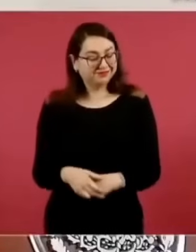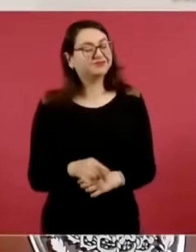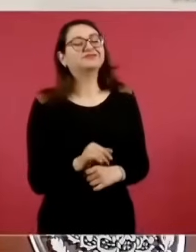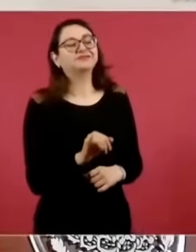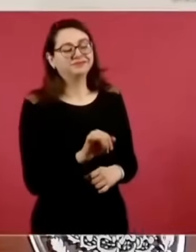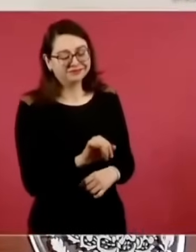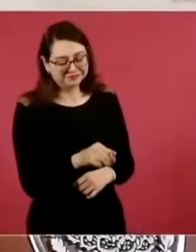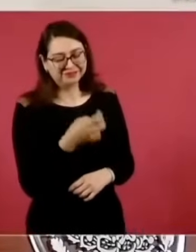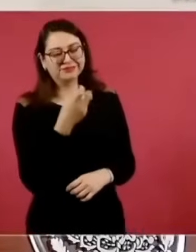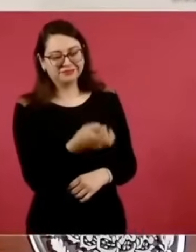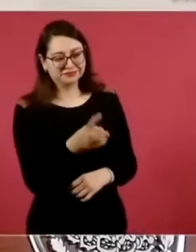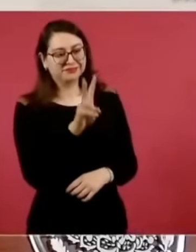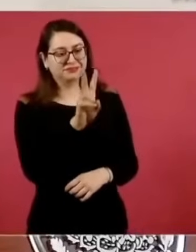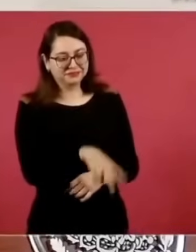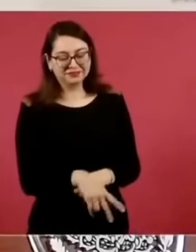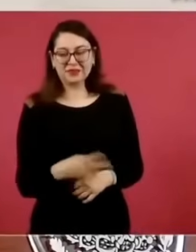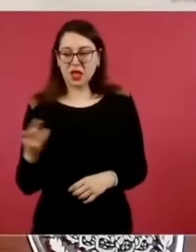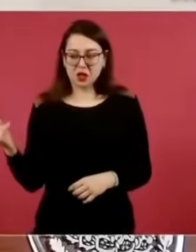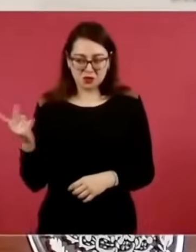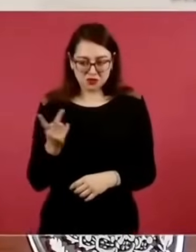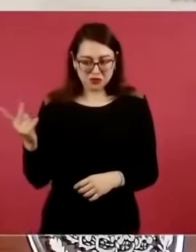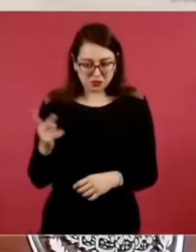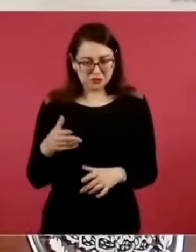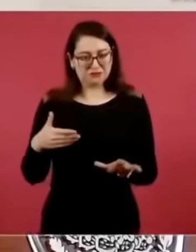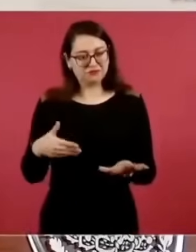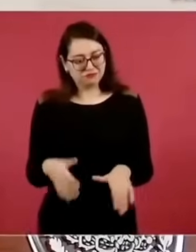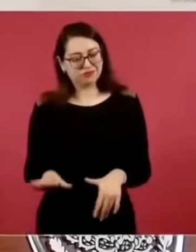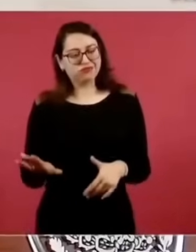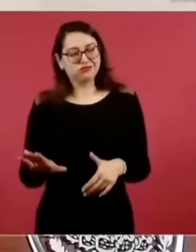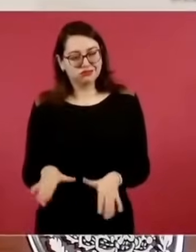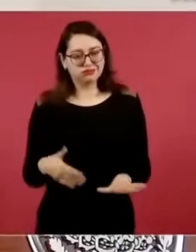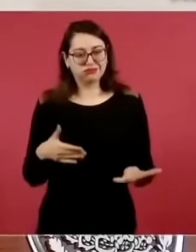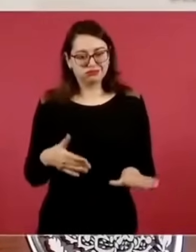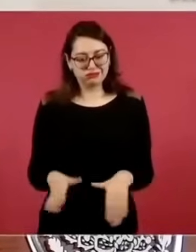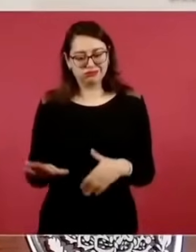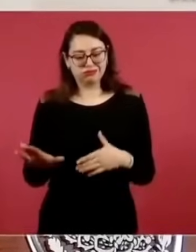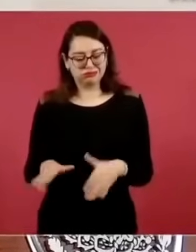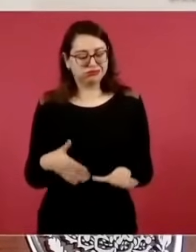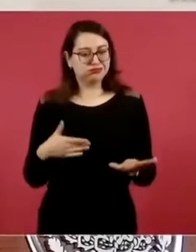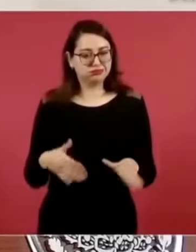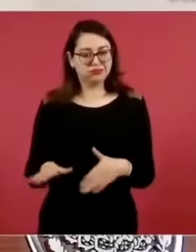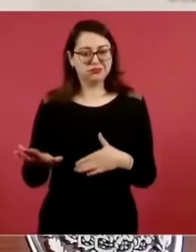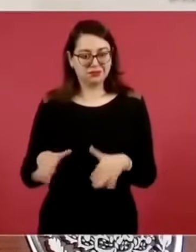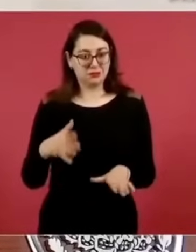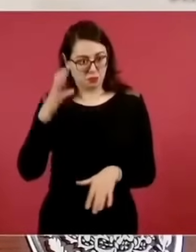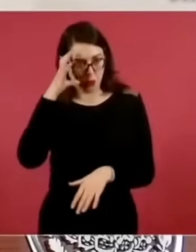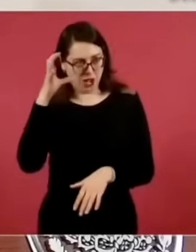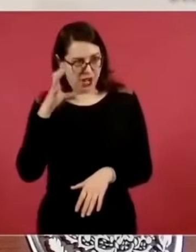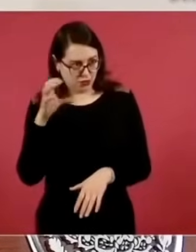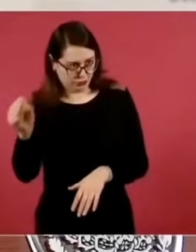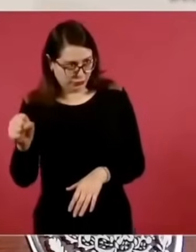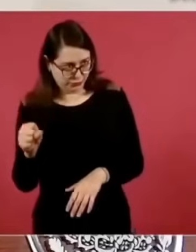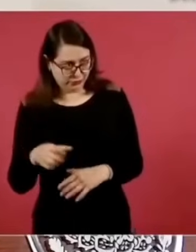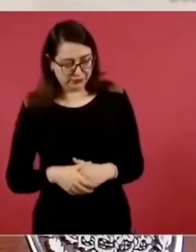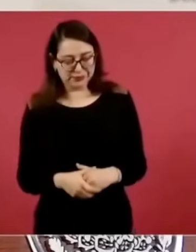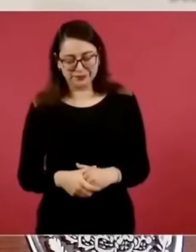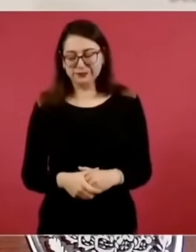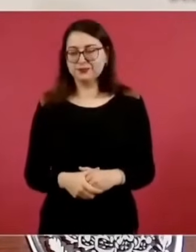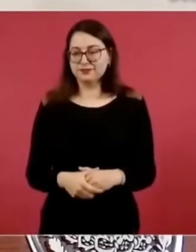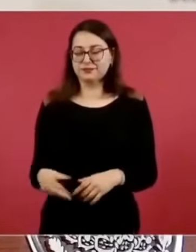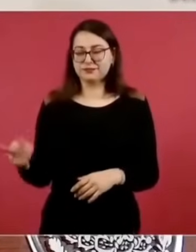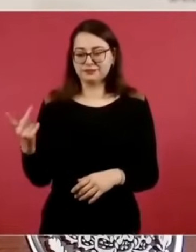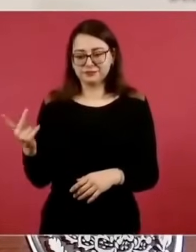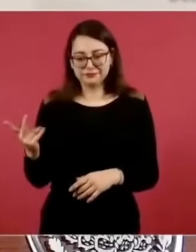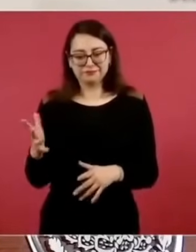expropiación caminan en aquellas noches. Cuernavaca, Sí. Morelos, se van a